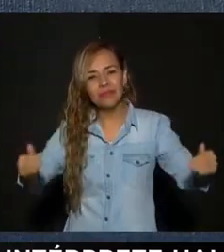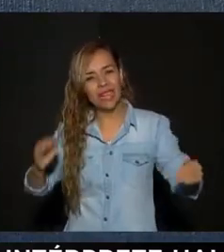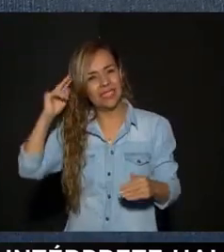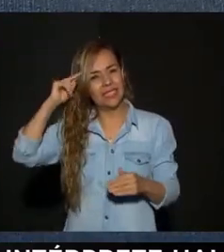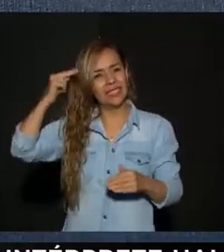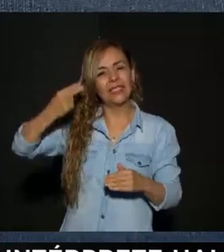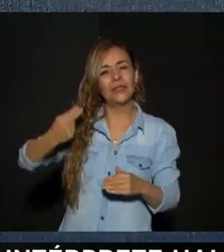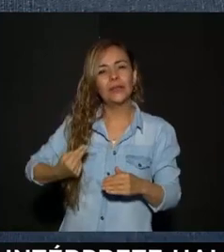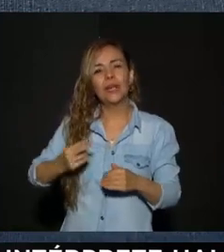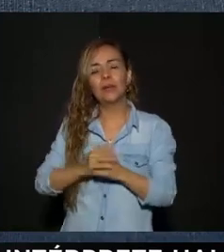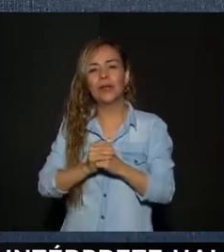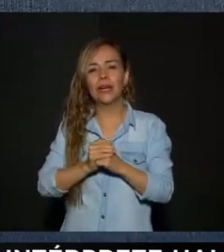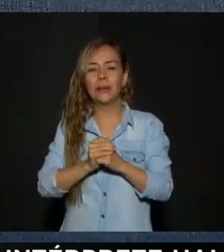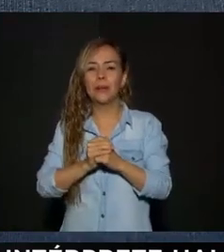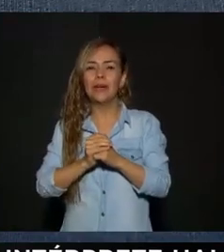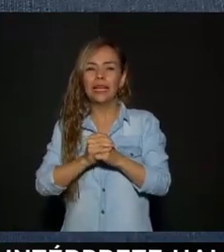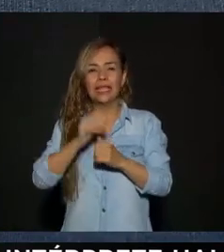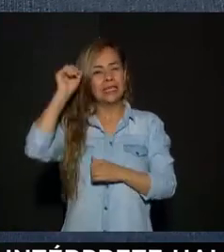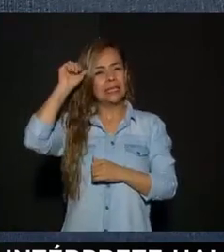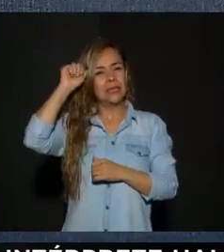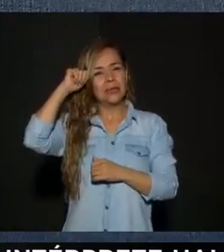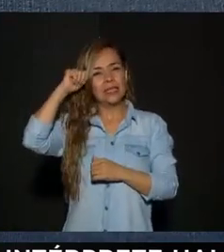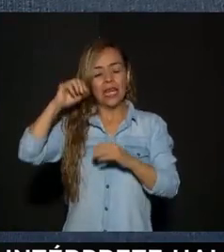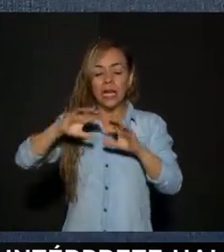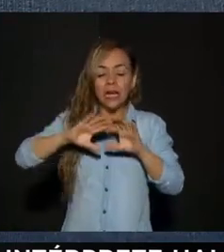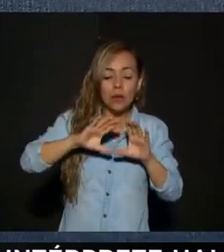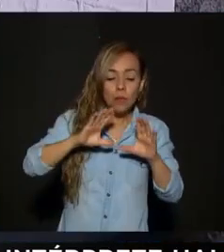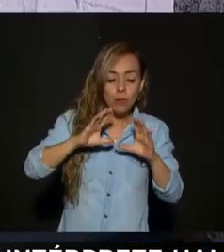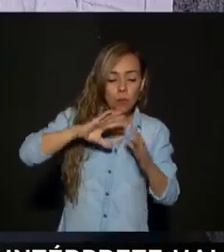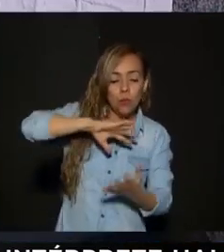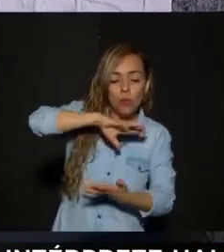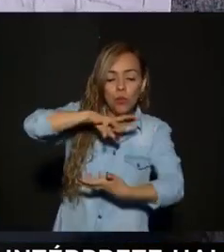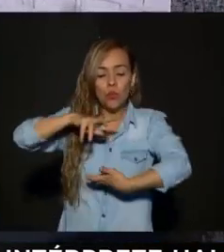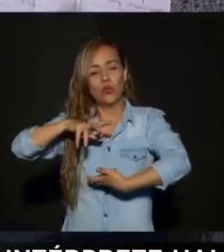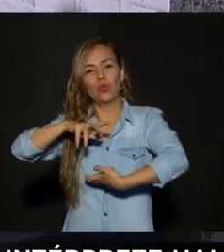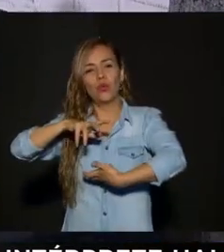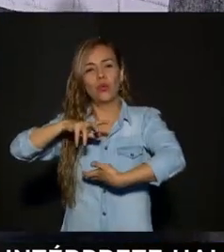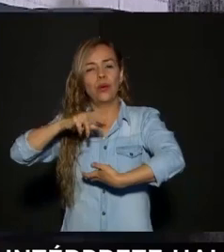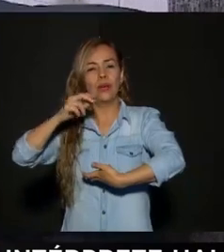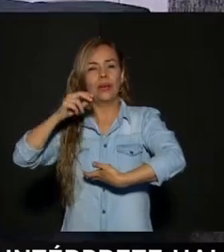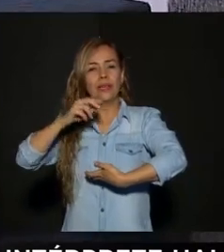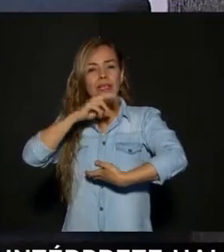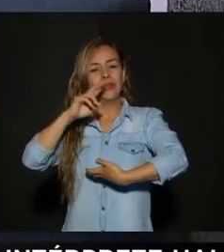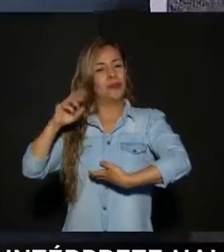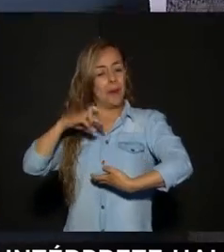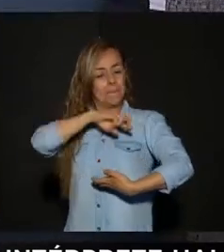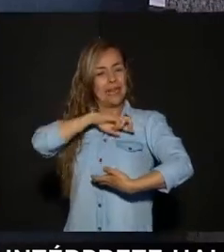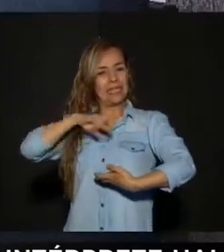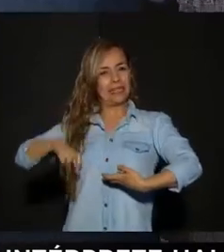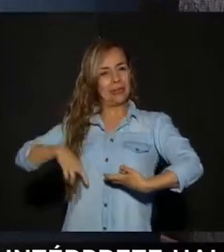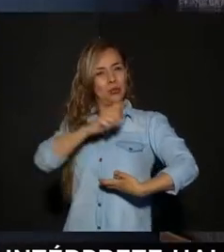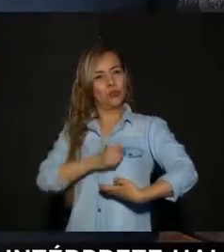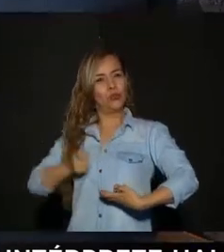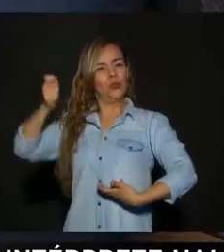historias, por ejemplo, sobre el mundo del Principito. Sí, uno siempre piensa, ¿es real o no? Es un asteroide que el